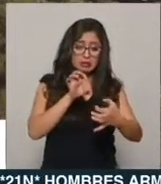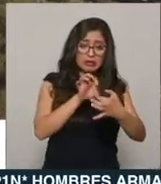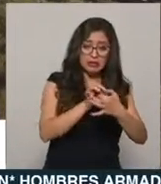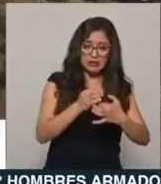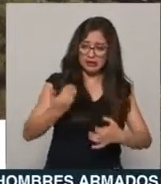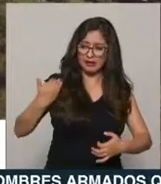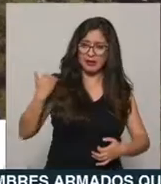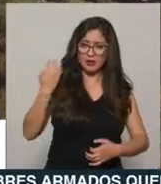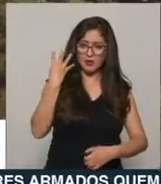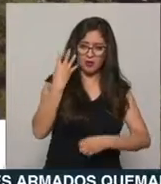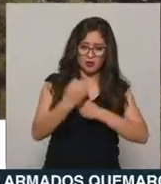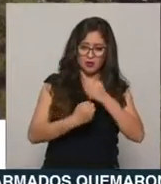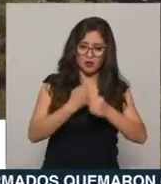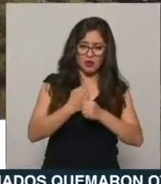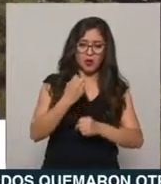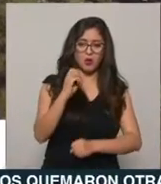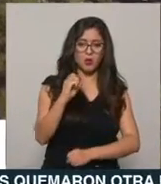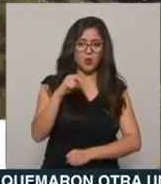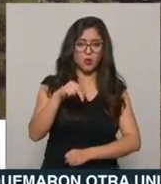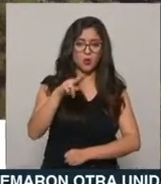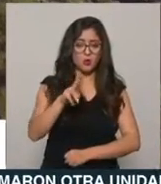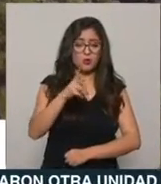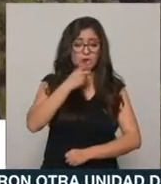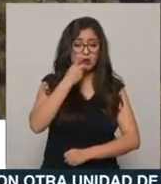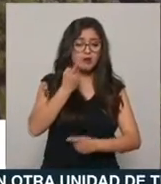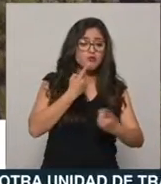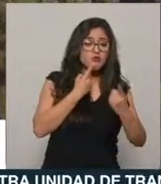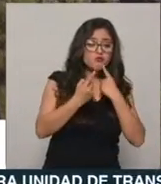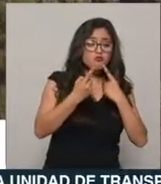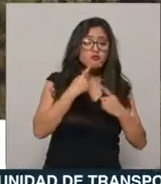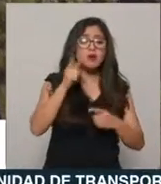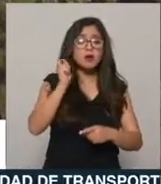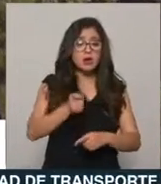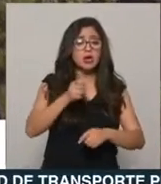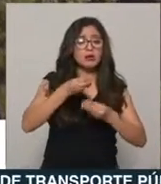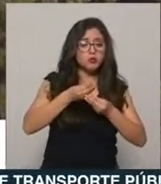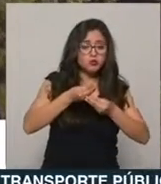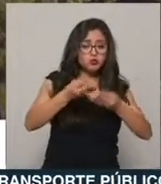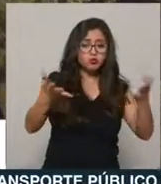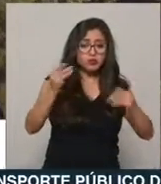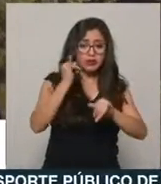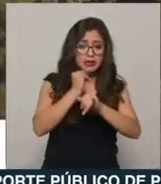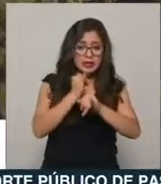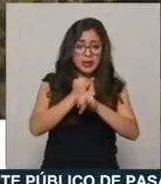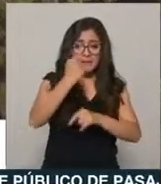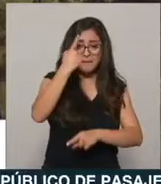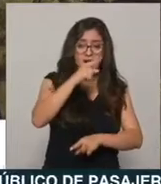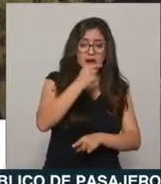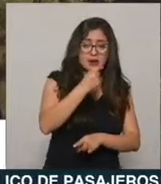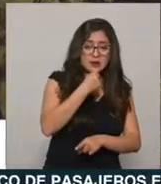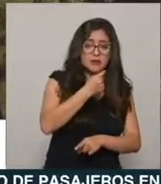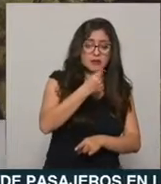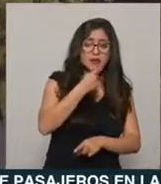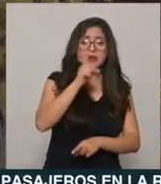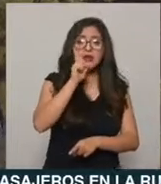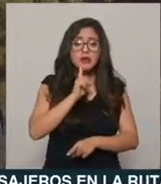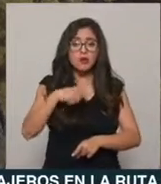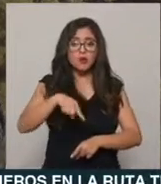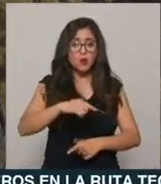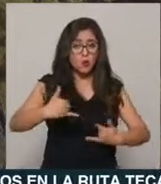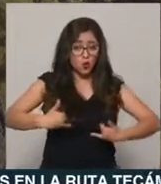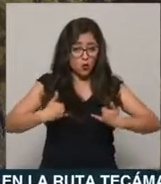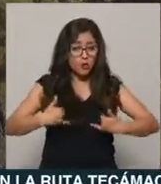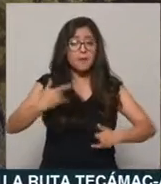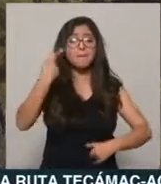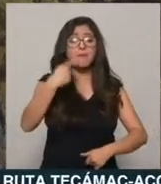en Naciones Unidas se habló de la importancia de ampliar el acceso a Internet para todos los niños, niñas y adolescentes, pero al mismo tiempo de parte del Estado fortalecer las